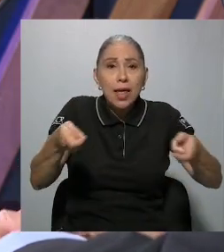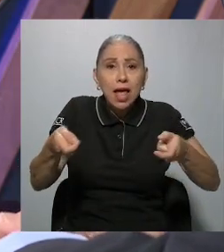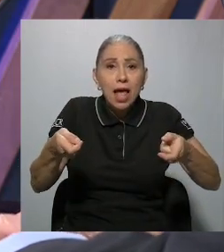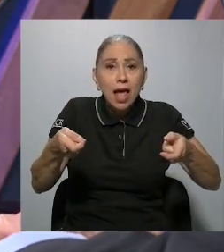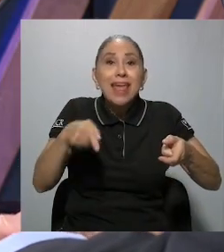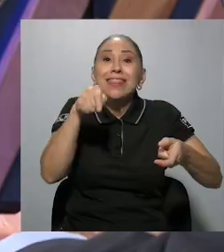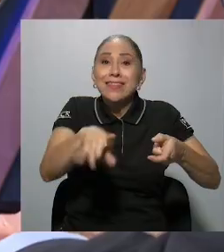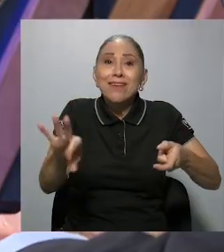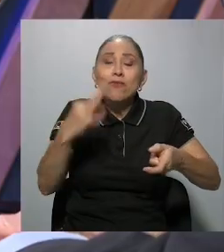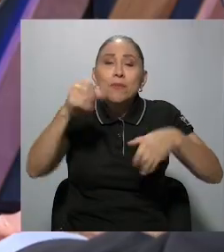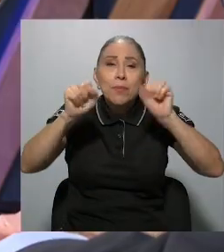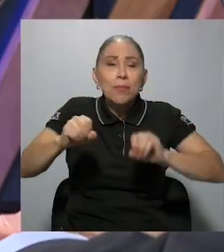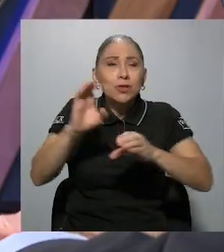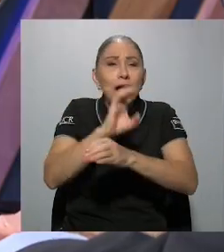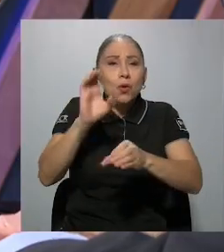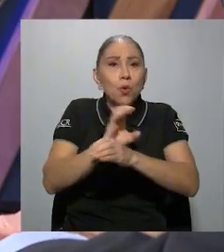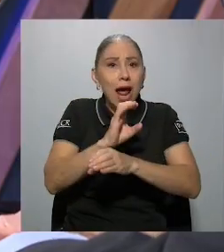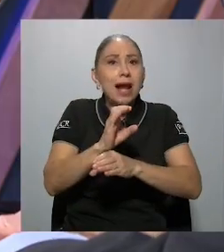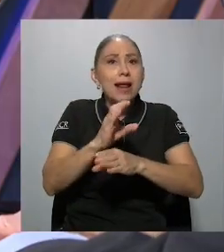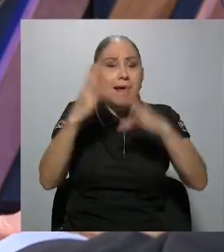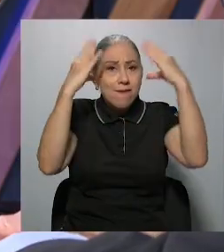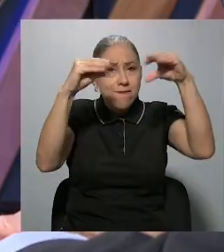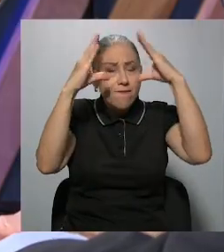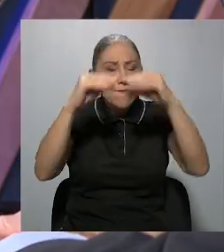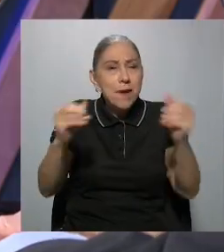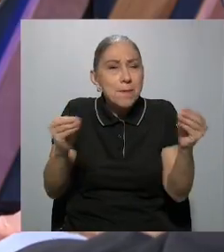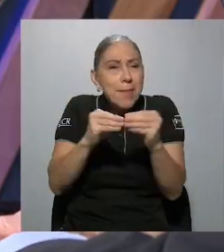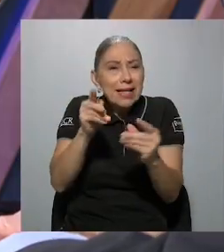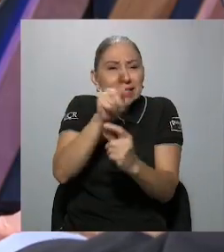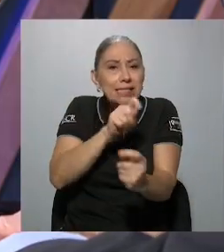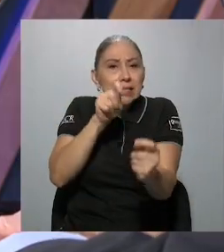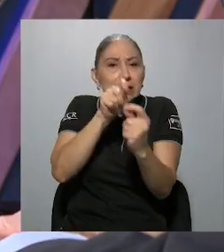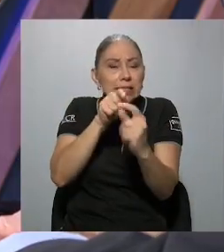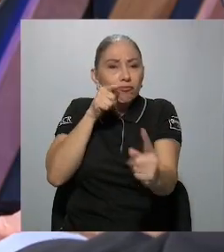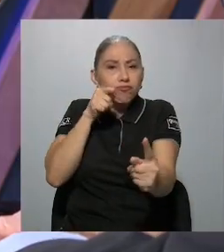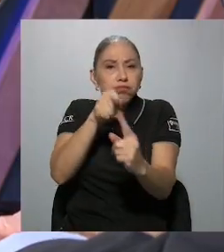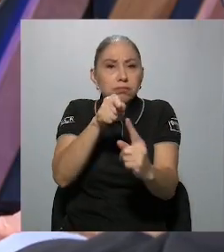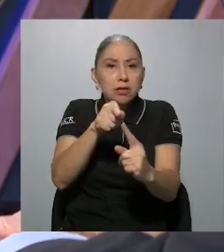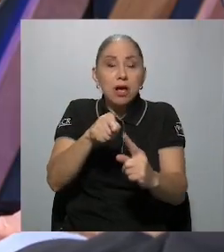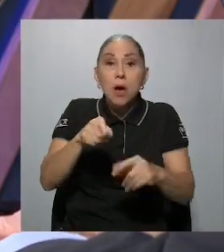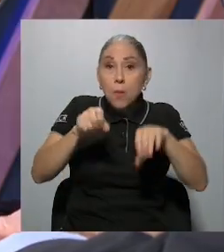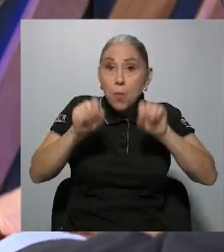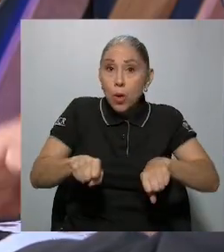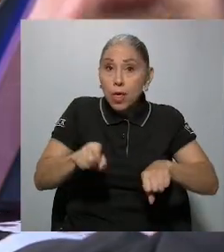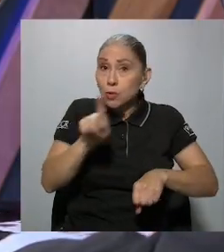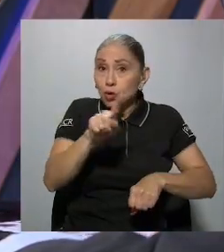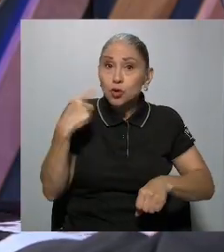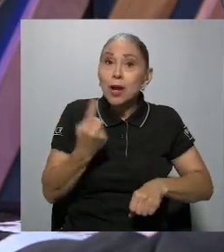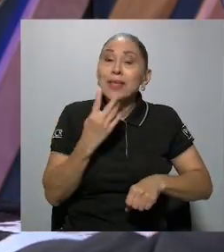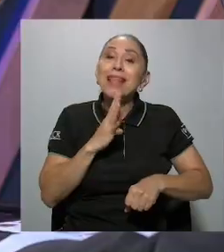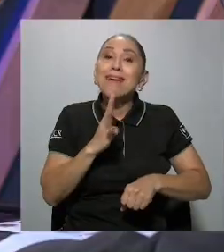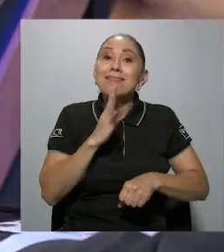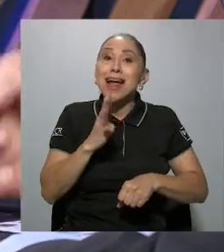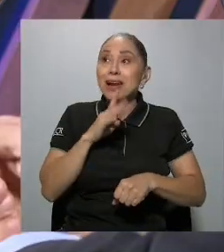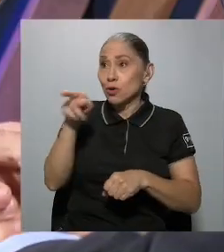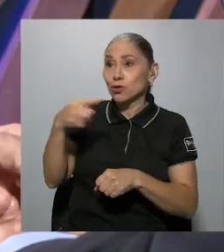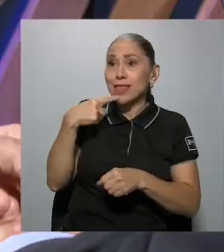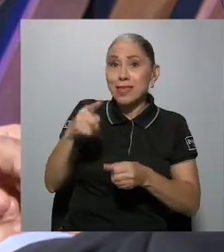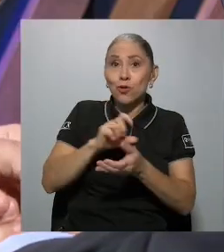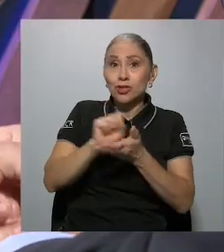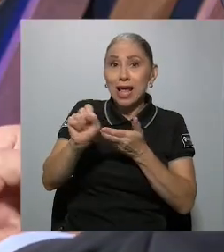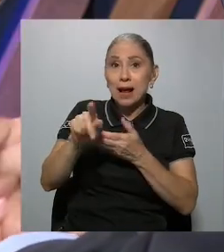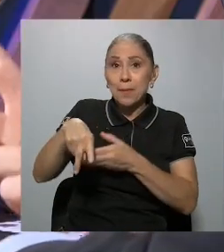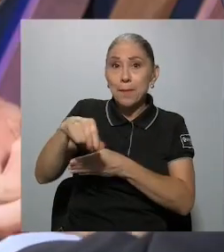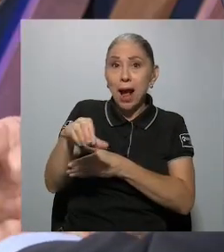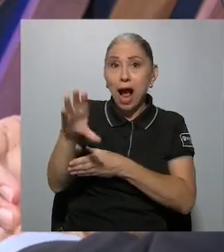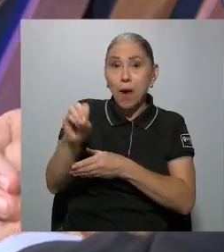territorial administrativa, porque así podemos calcular indicadores con mayor precisión, ¿verdad? Podemos hablar no solo del Cantón de